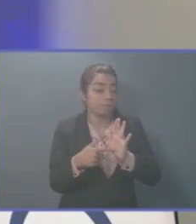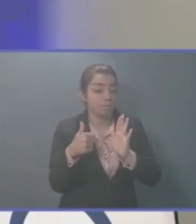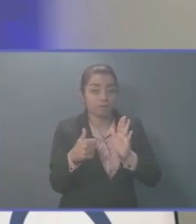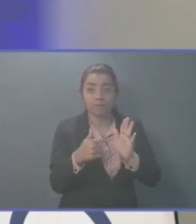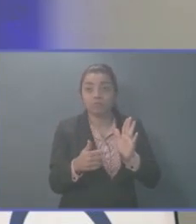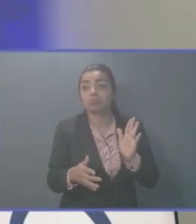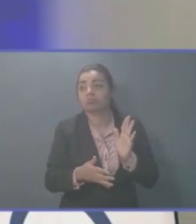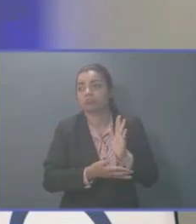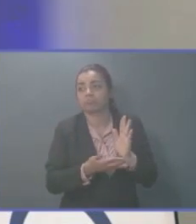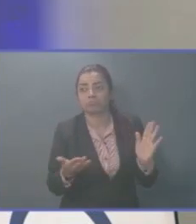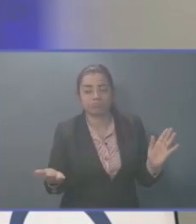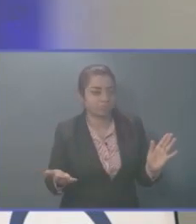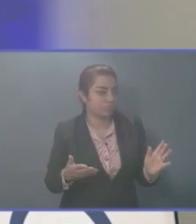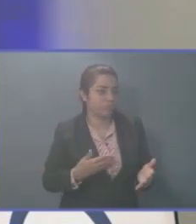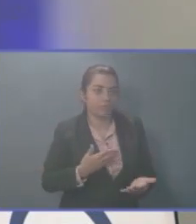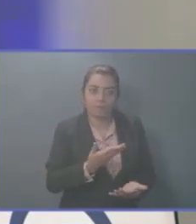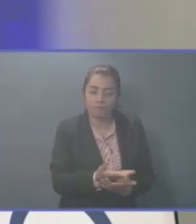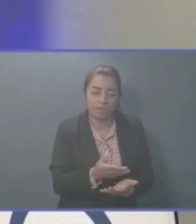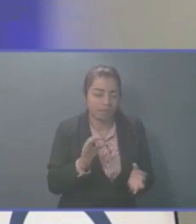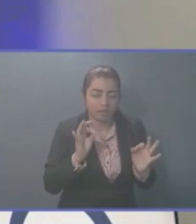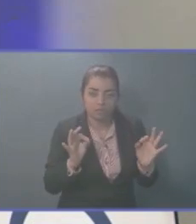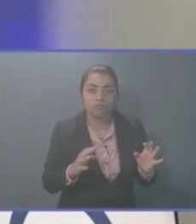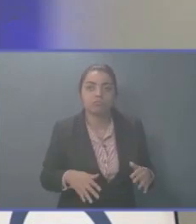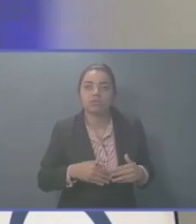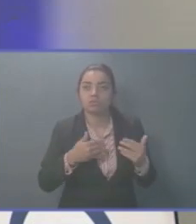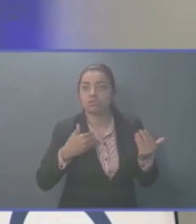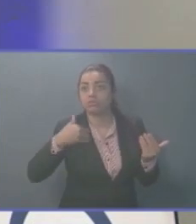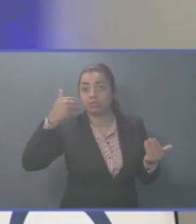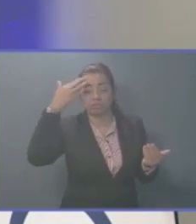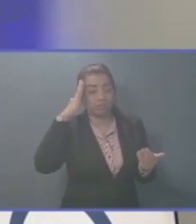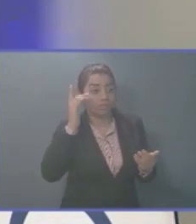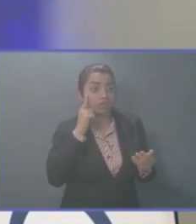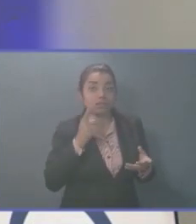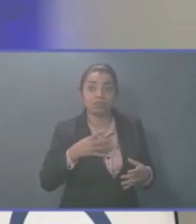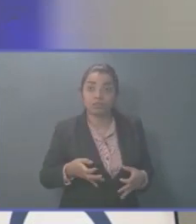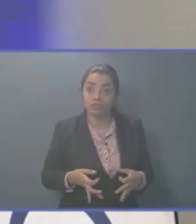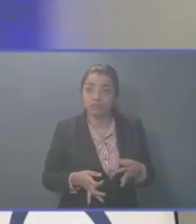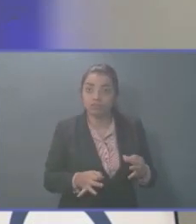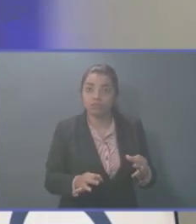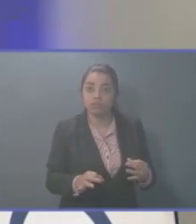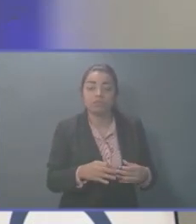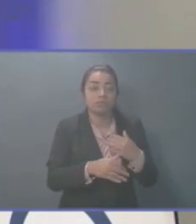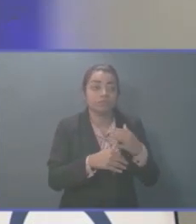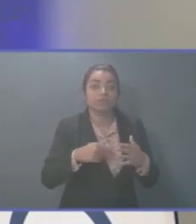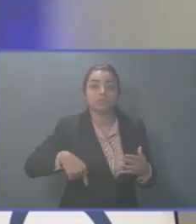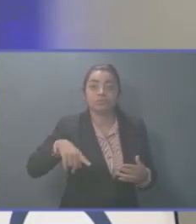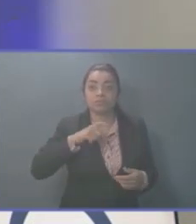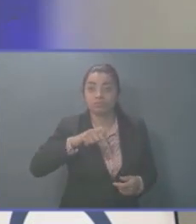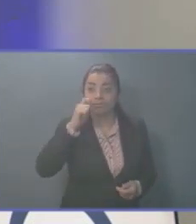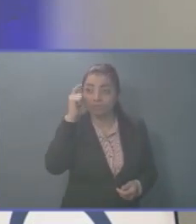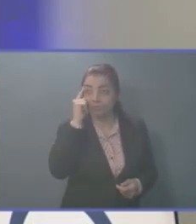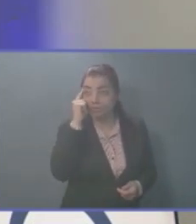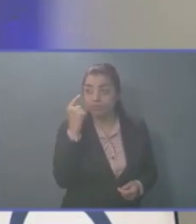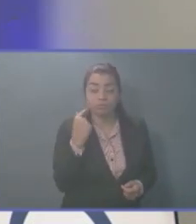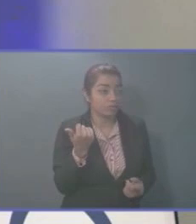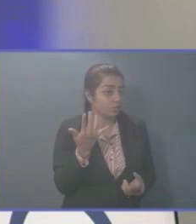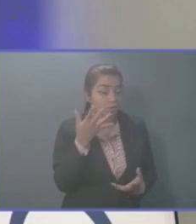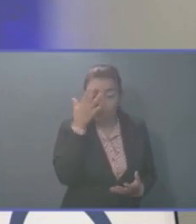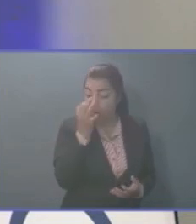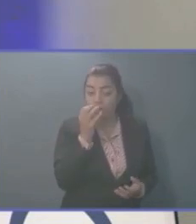todo caso, ni siquiera plantearlo, porque no sé en qué forma o qué mecanismo él está considerando, pero lo que quiero decir es que no es factible. Es